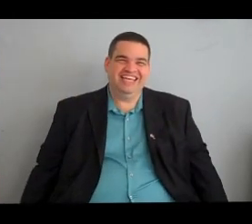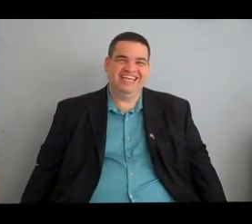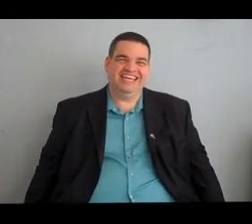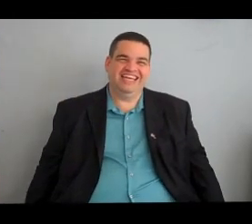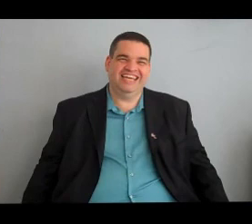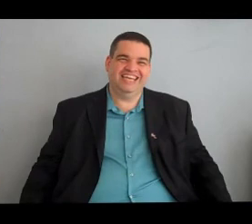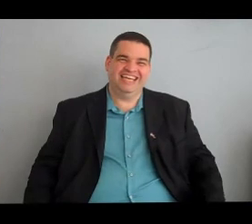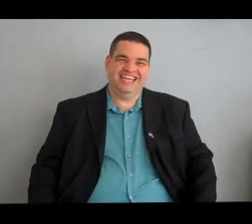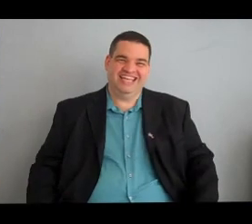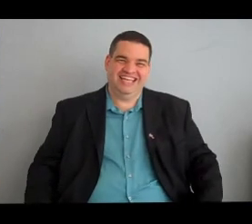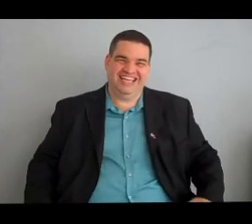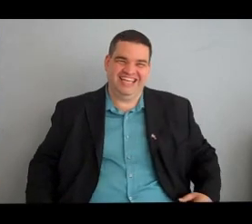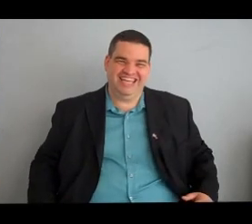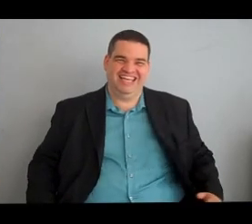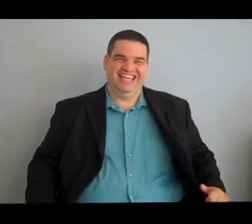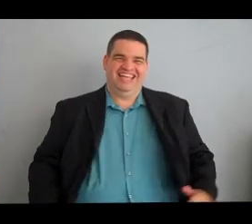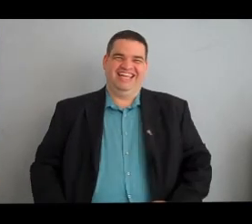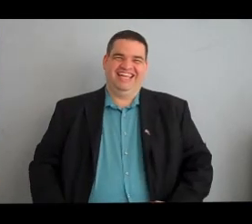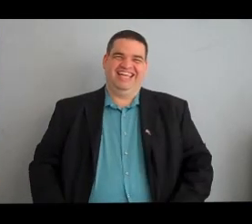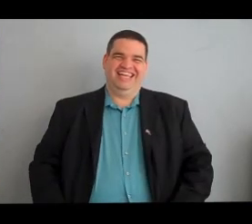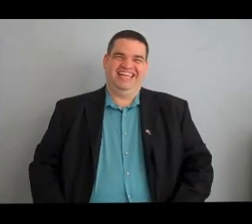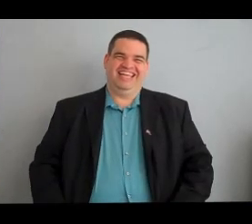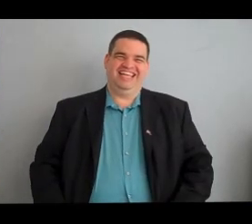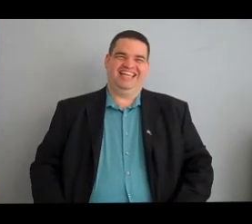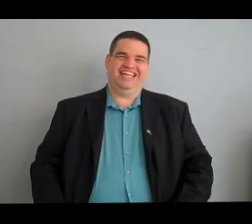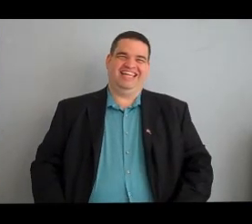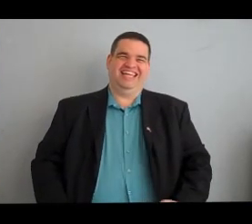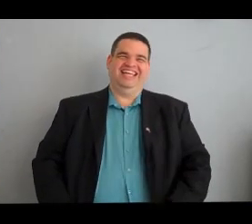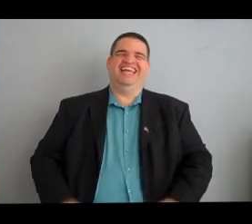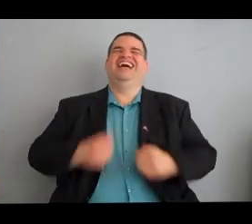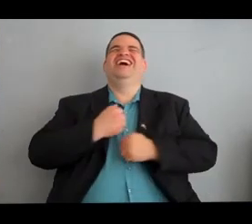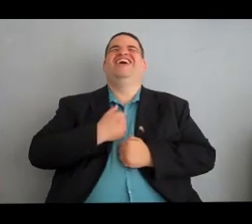de verdad, soy un militar frustrado.